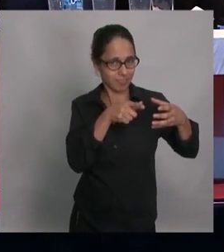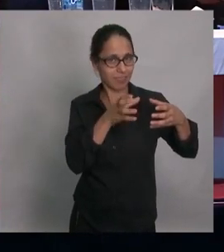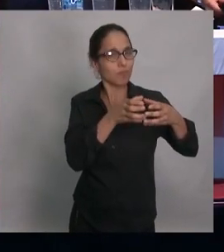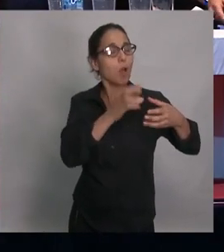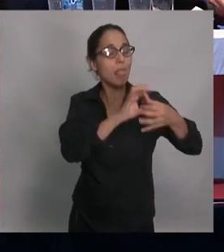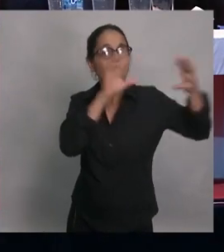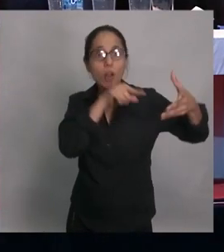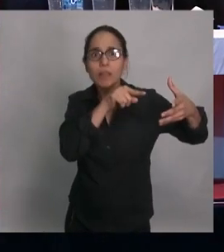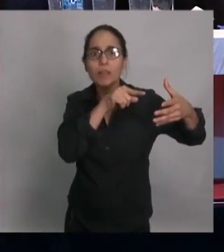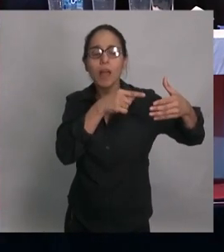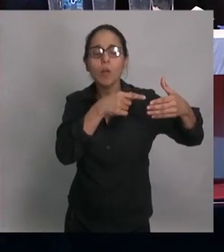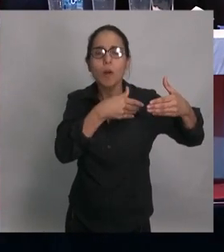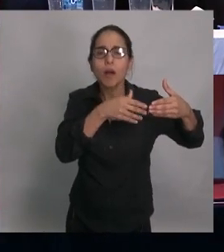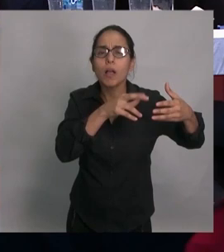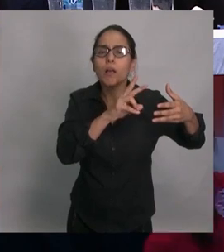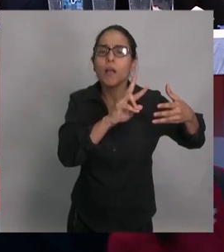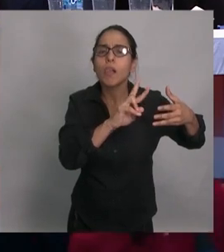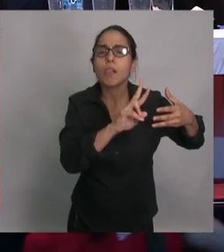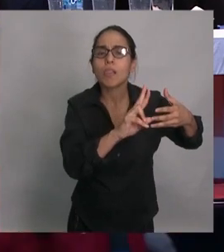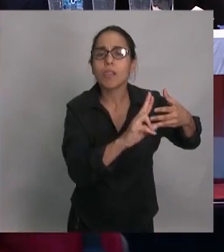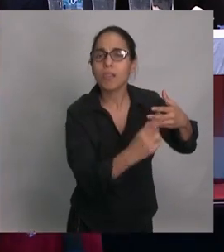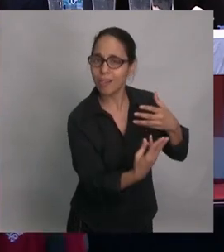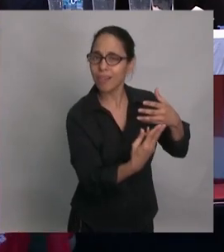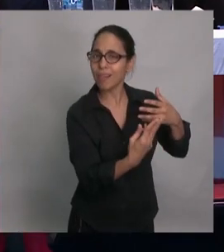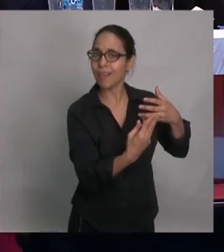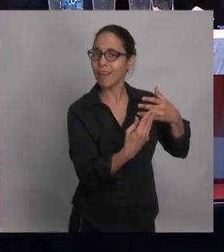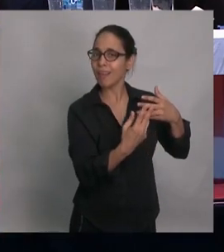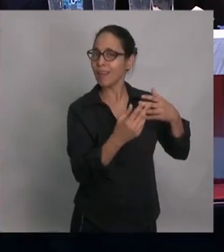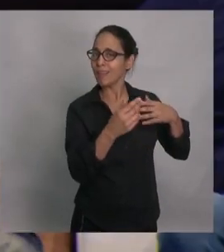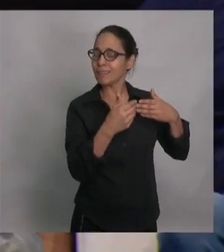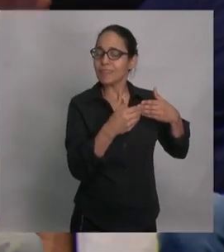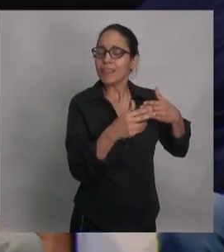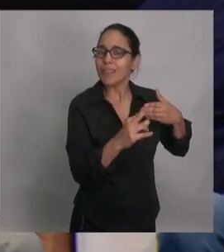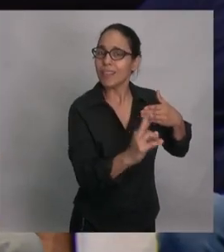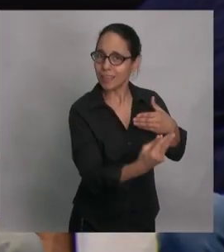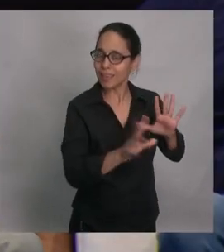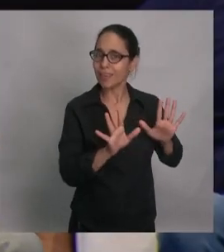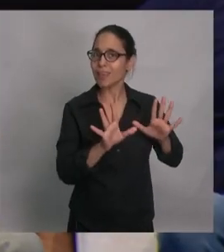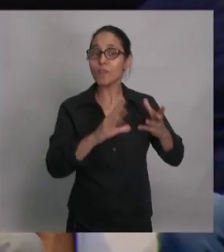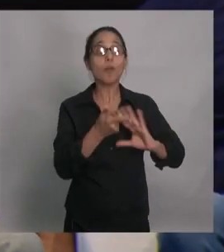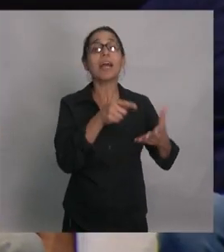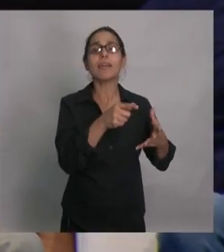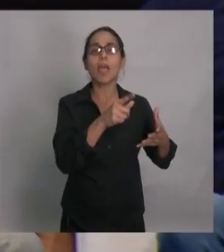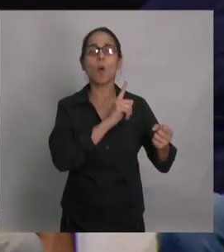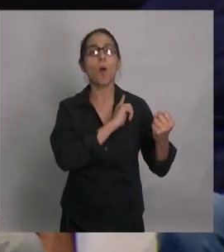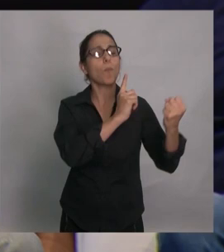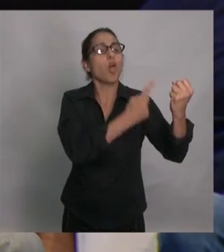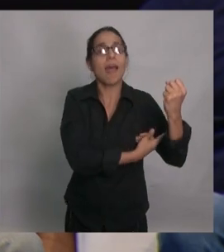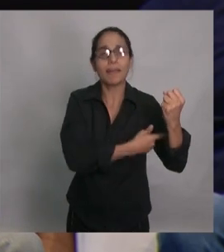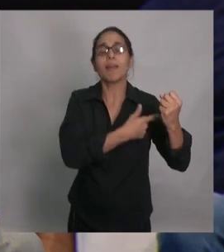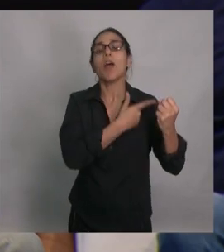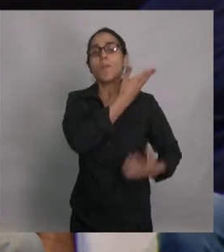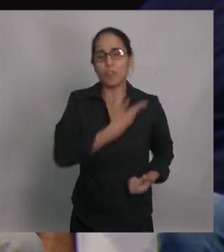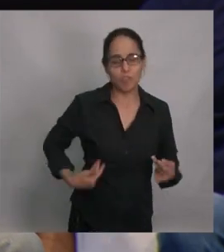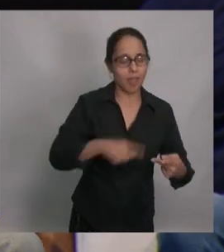Esa democracia, tal como la conocemos, la de la división de poderes, ejecutivo,